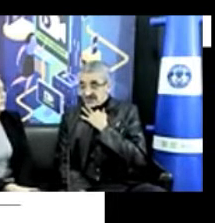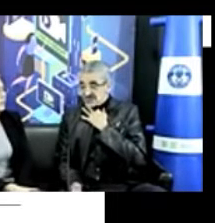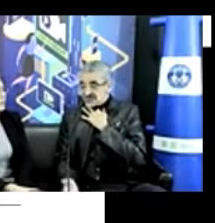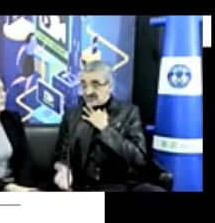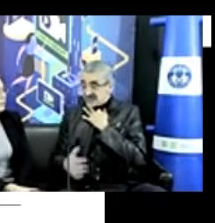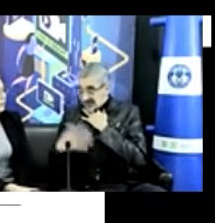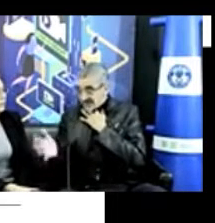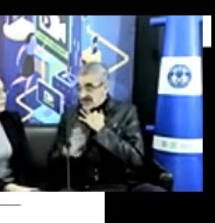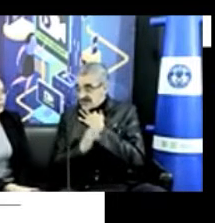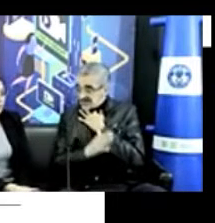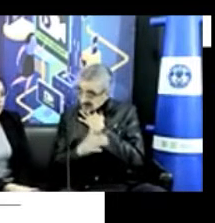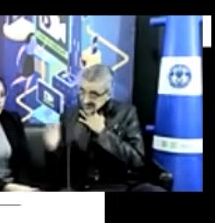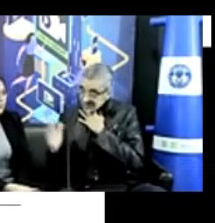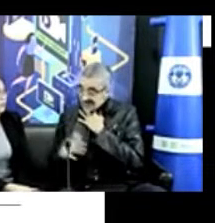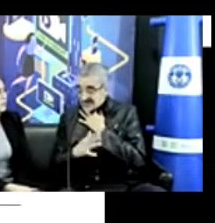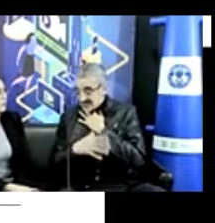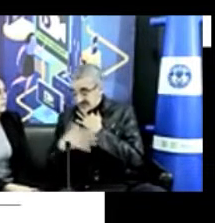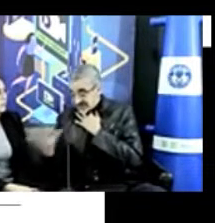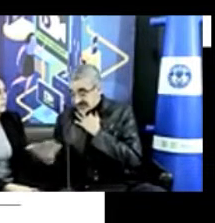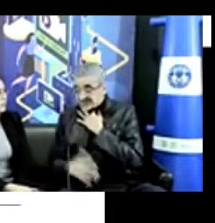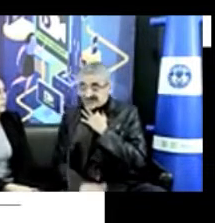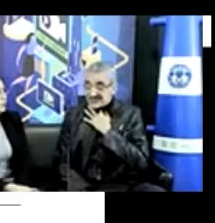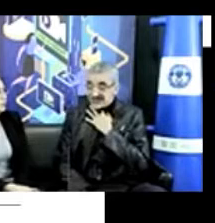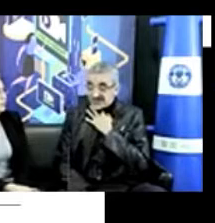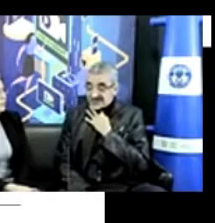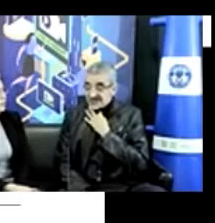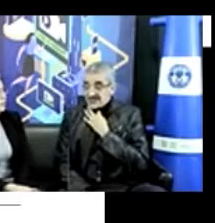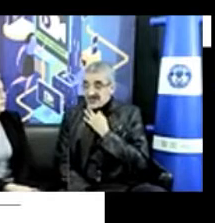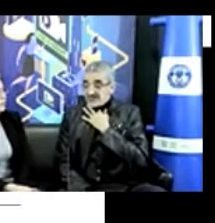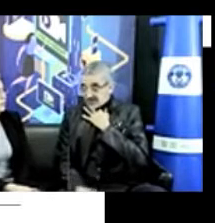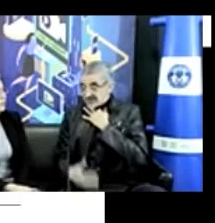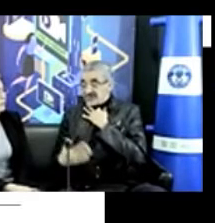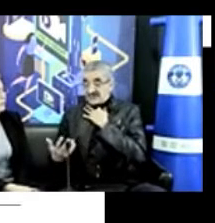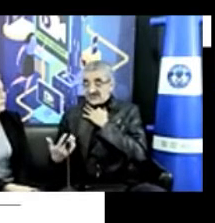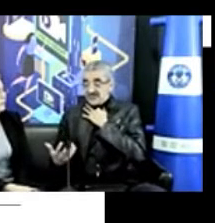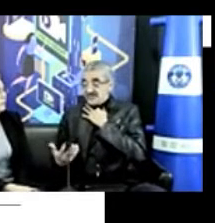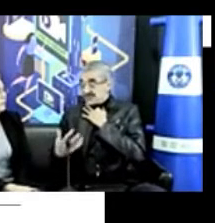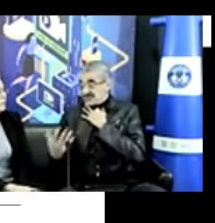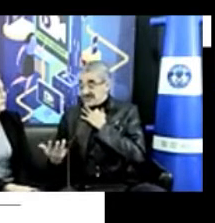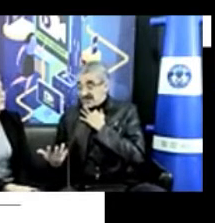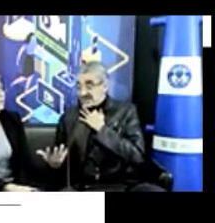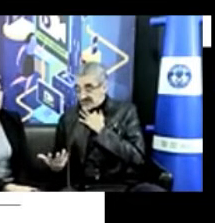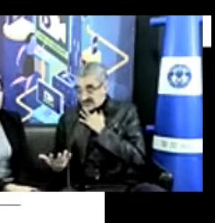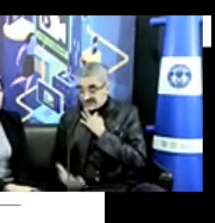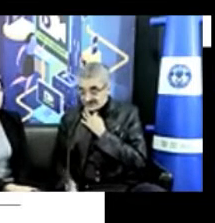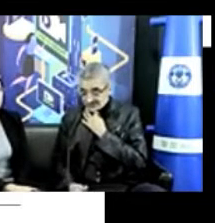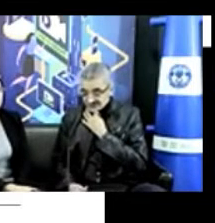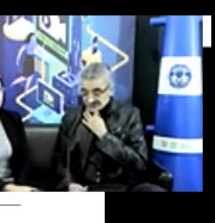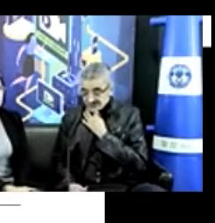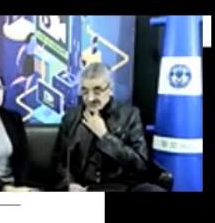que vamos a evitar transitar, pasar estas etapas. Pero también es misión del terapeuta